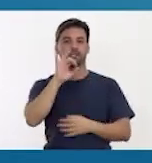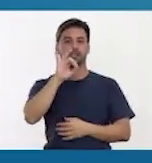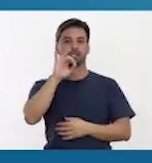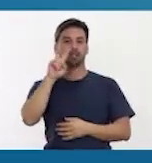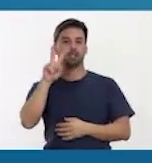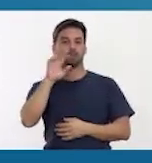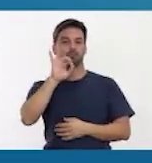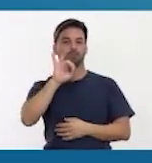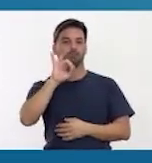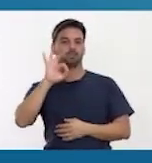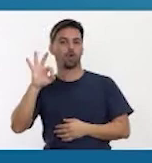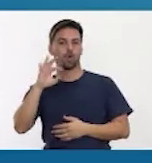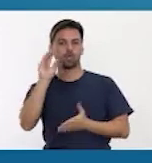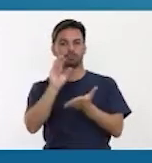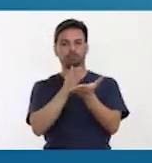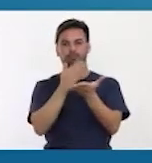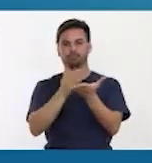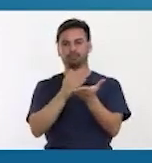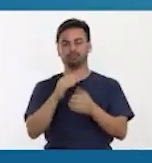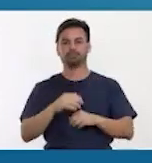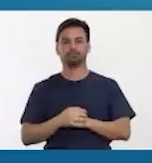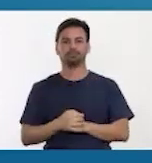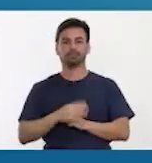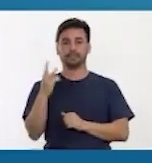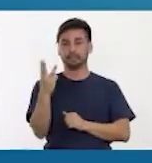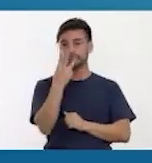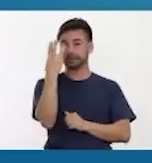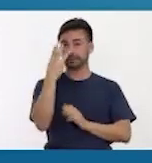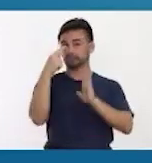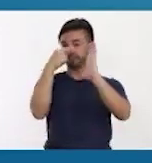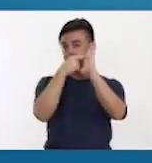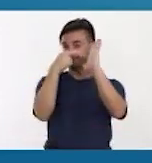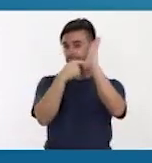contenido que está en la página 72 a la 78 del libro de texto.